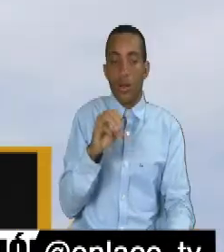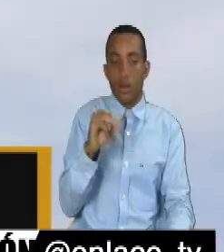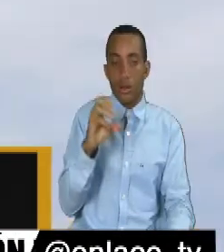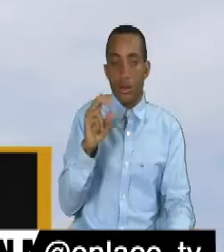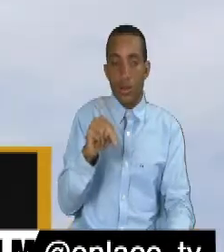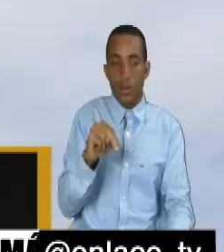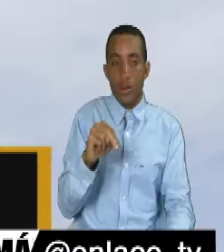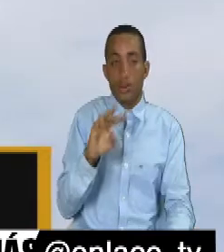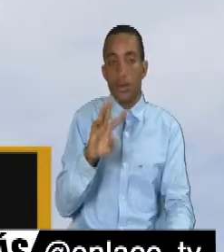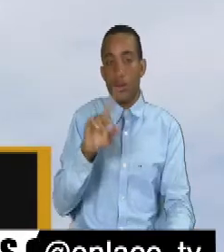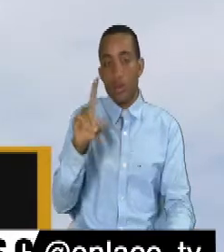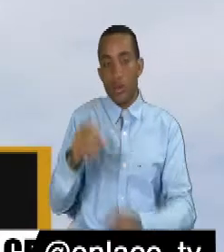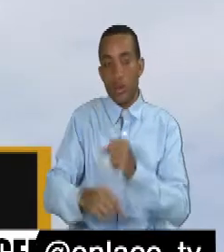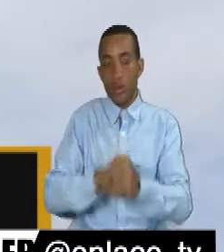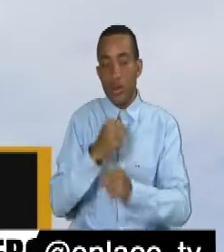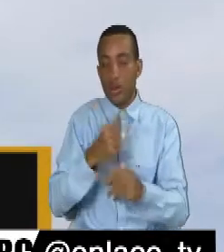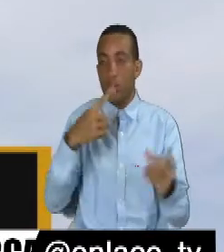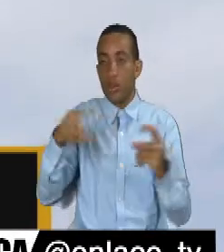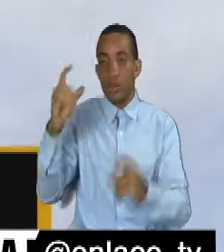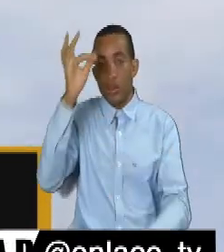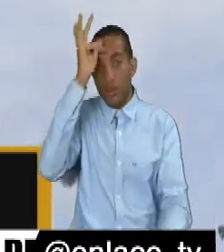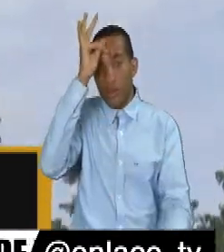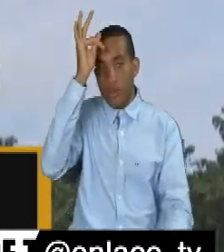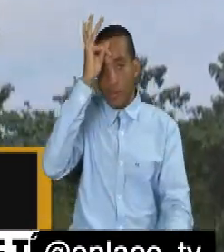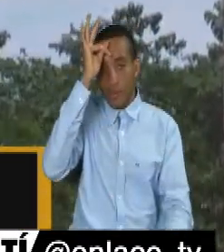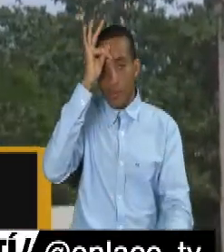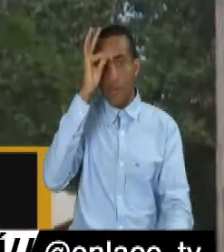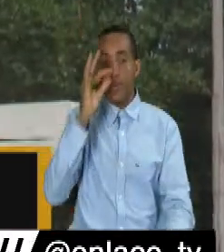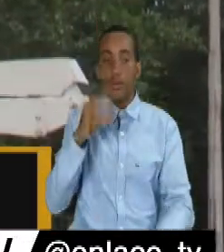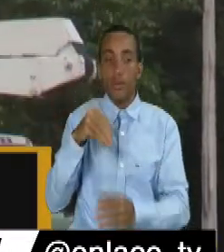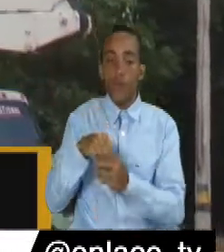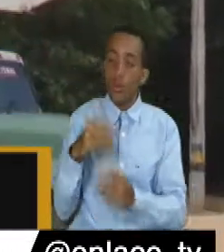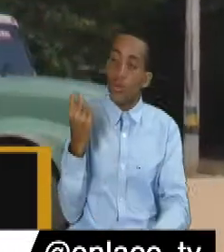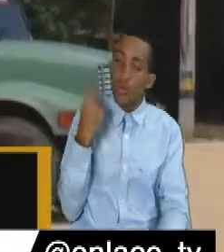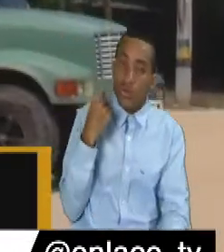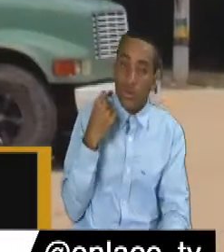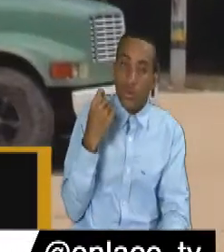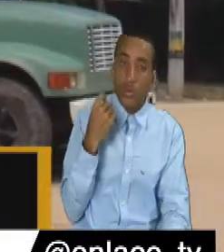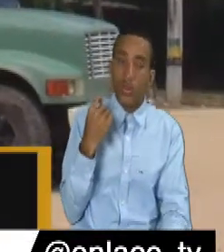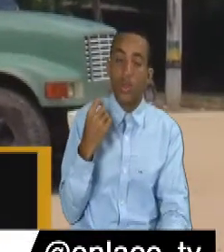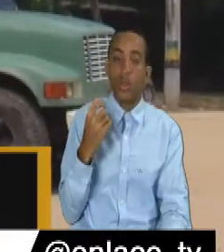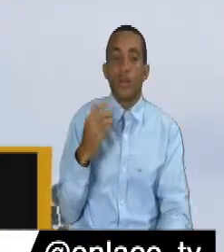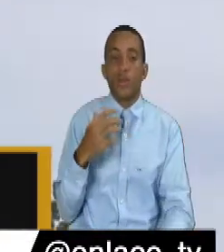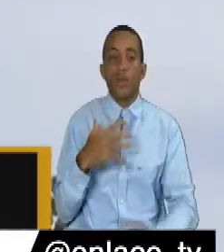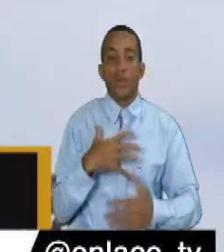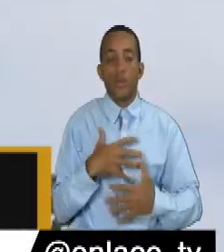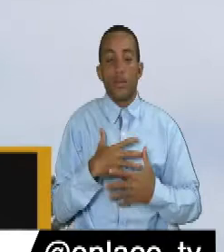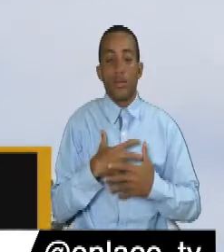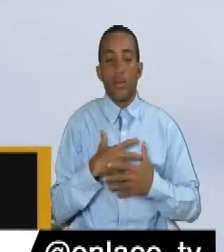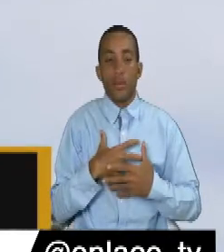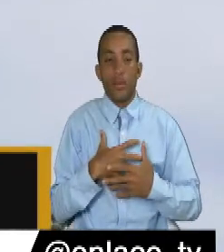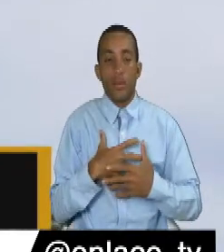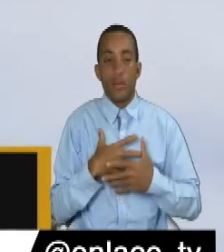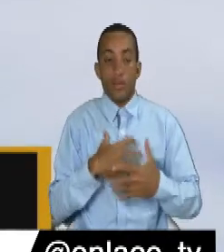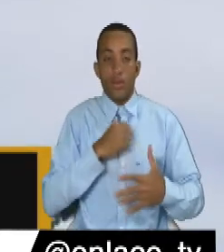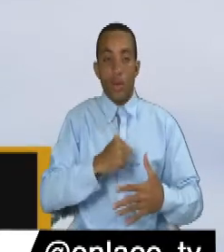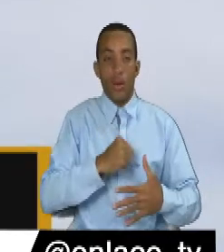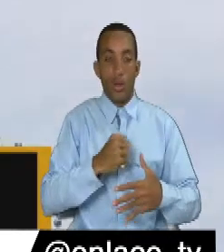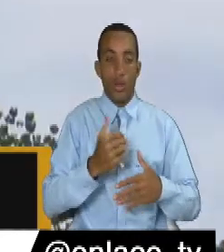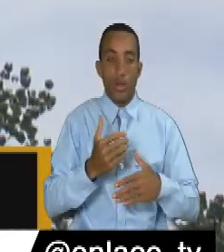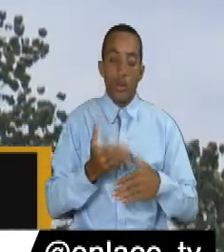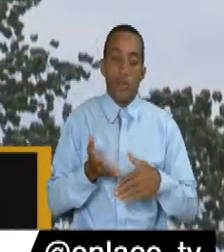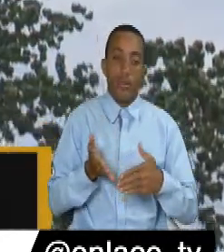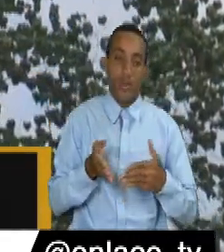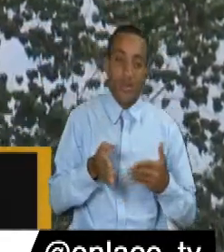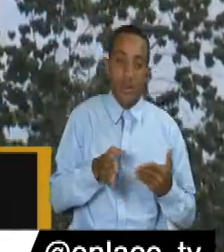trasladado a un centro asistencial en Barranca Bermeja, pero en los últimos minutos sufrió un paro cardiorrespiratorio y falleció